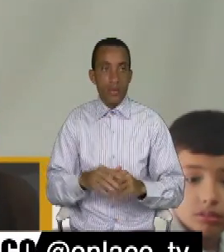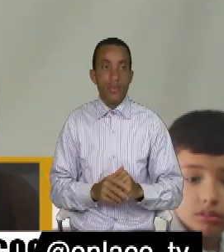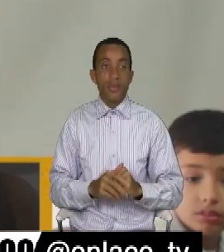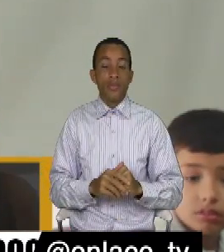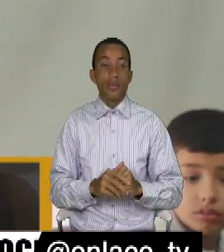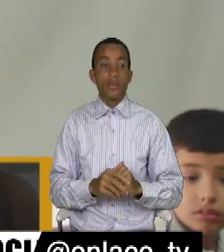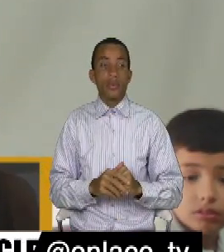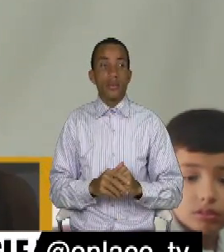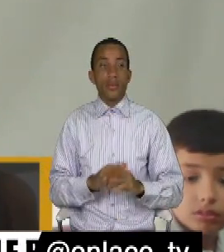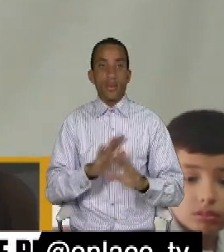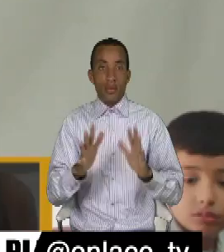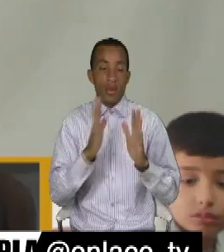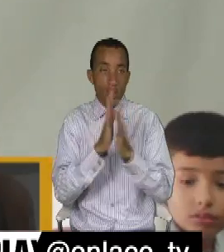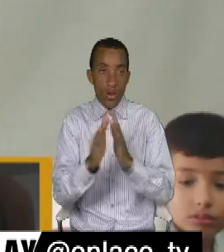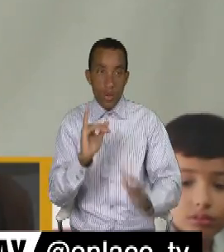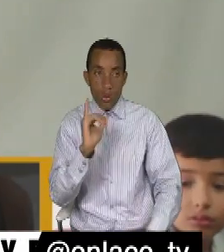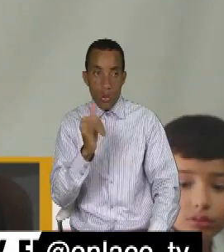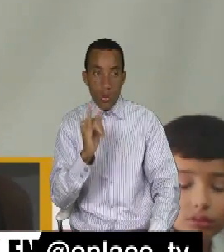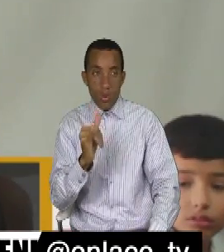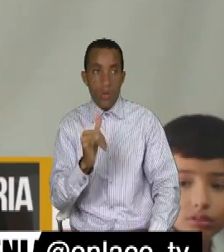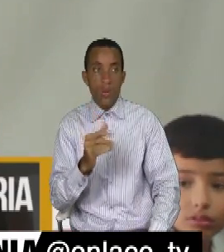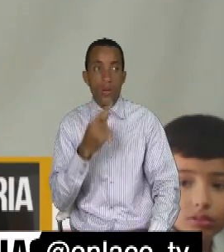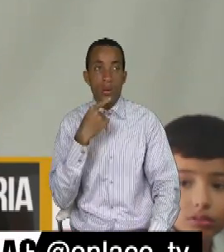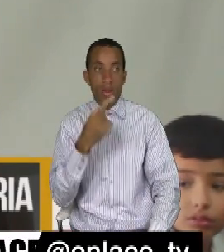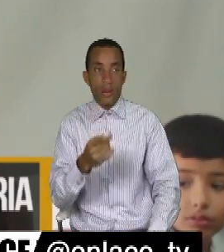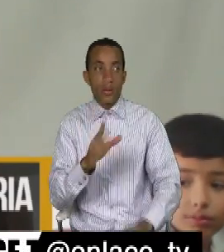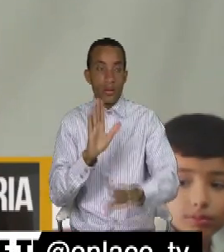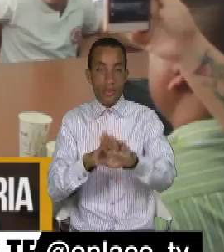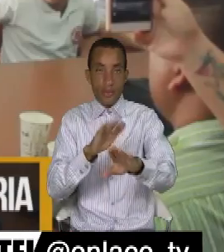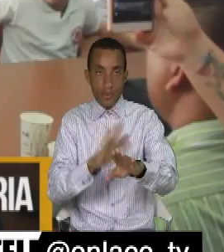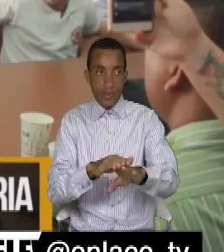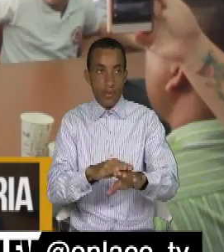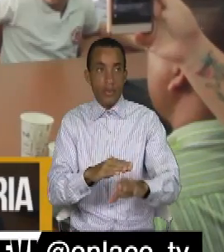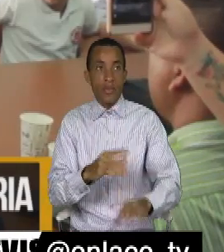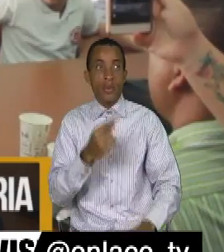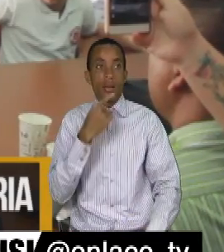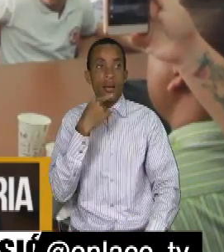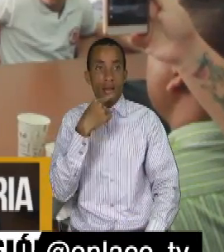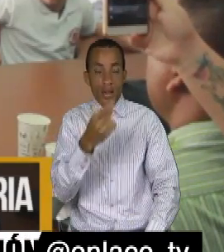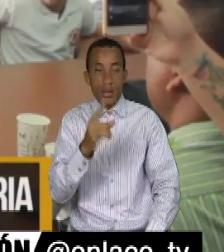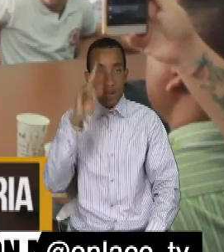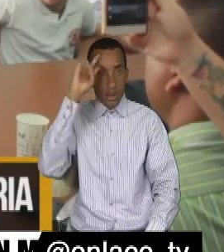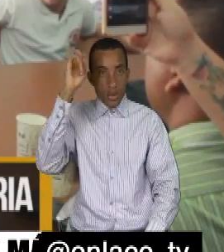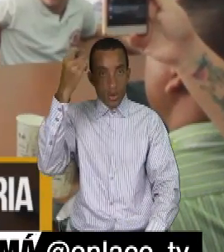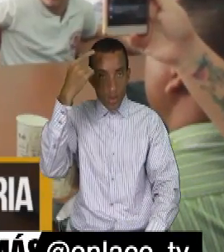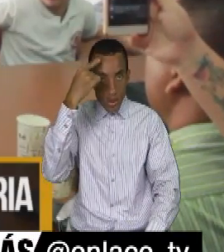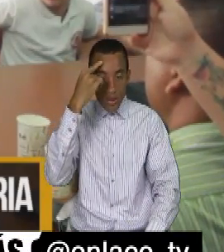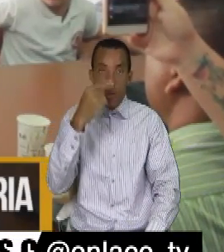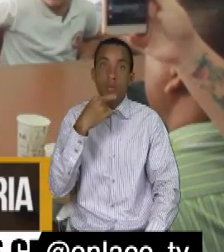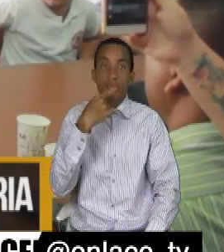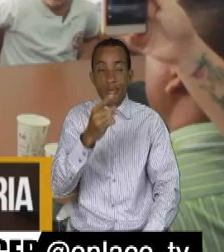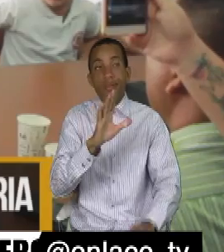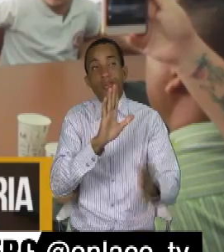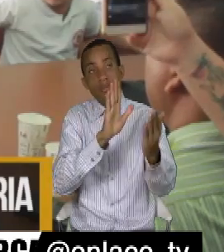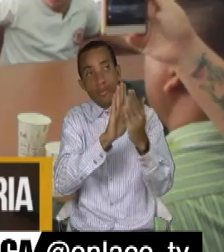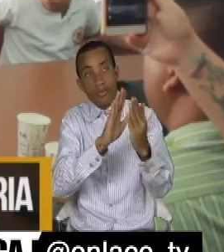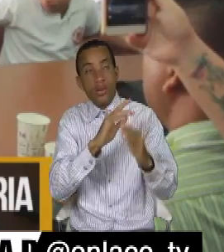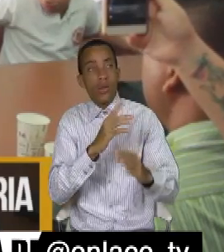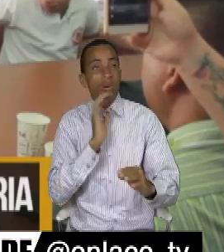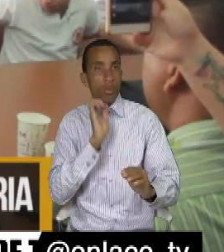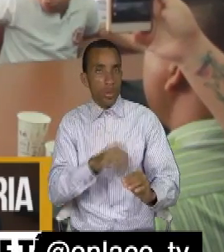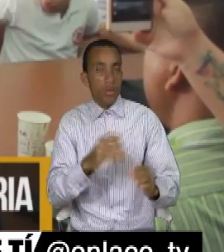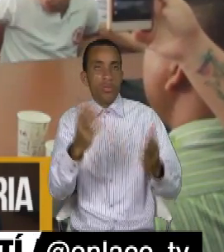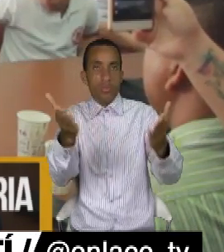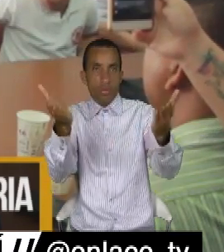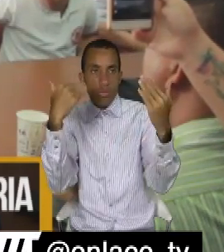la mañana de este jueves, el alcalde de Barranca Bermeja, Darío Echeverry Serrano, ha dicho que le ha pedido al gobernador de Santander, Didier Tavera Amado, que convoque cuanto antes